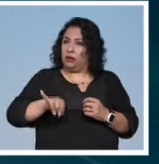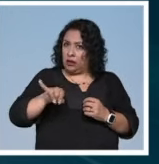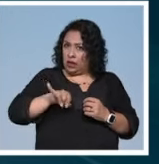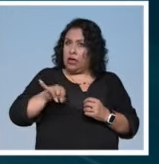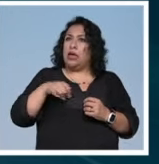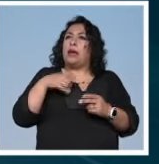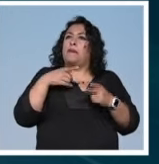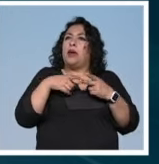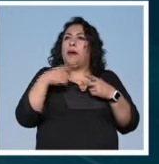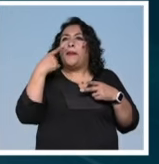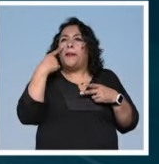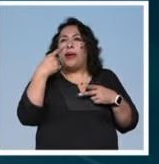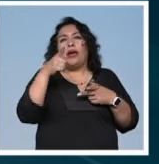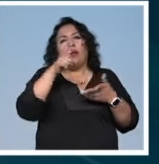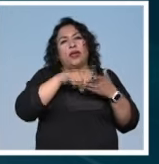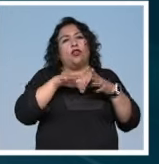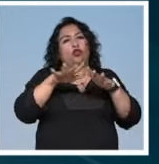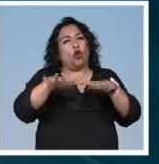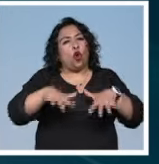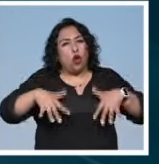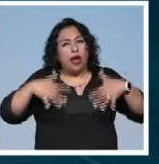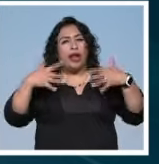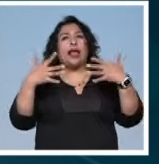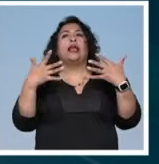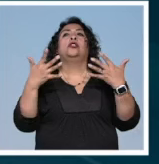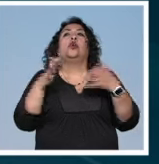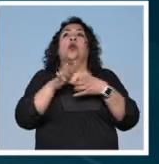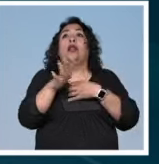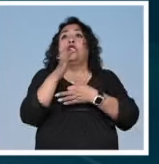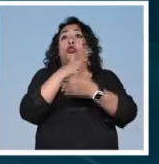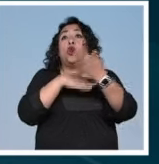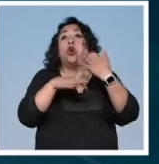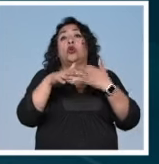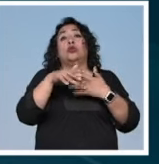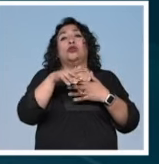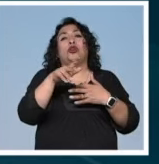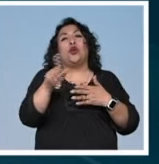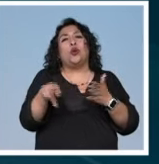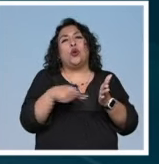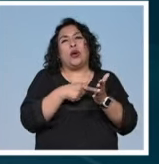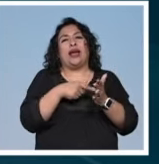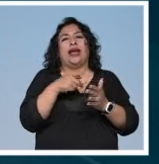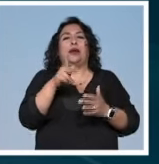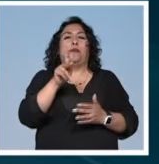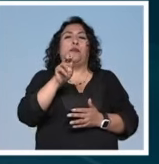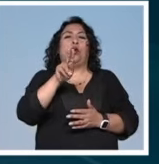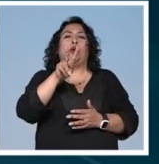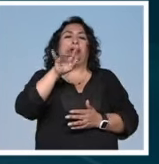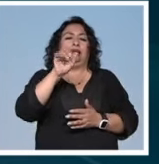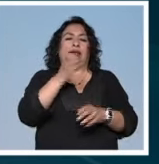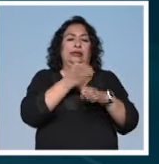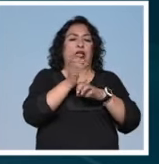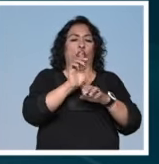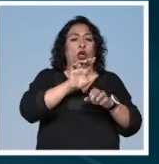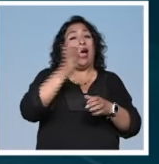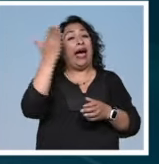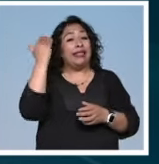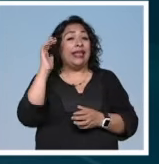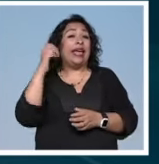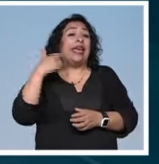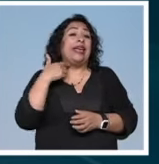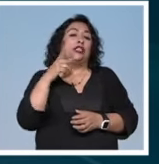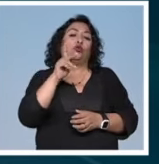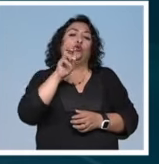se empezaron a ver en el Congreso y a jugar en el Congreso fueron las de todas esas provincias, antes se llamaban provincias, no estados, cuyos